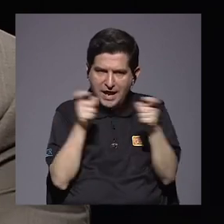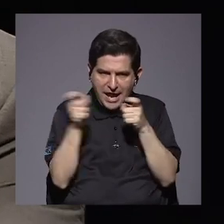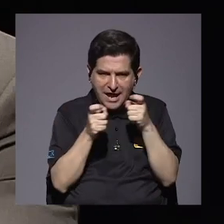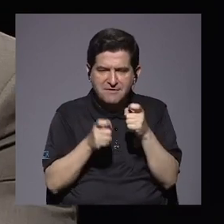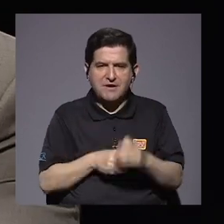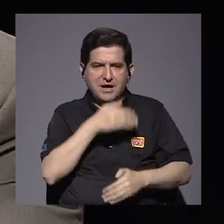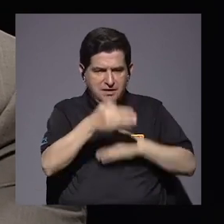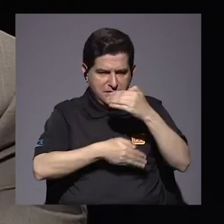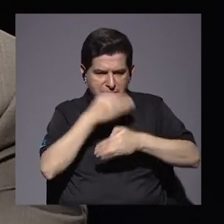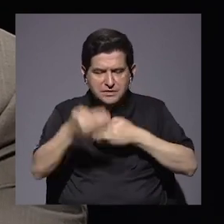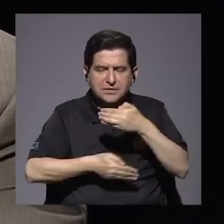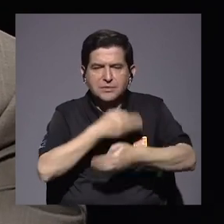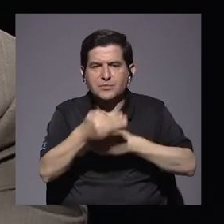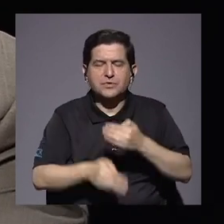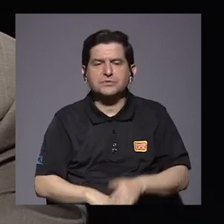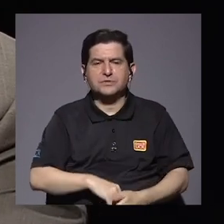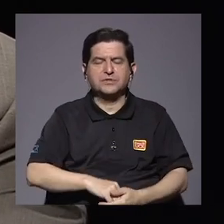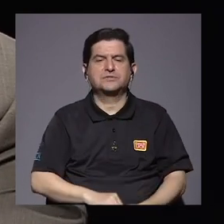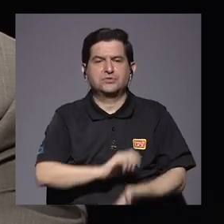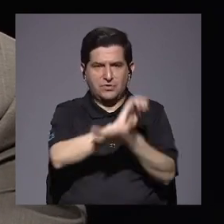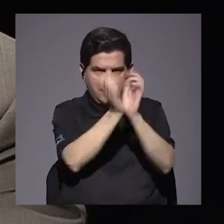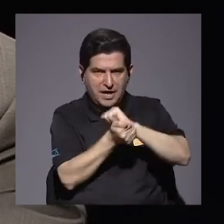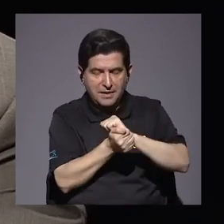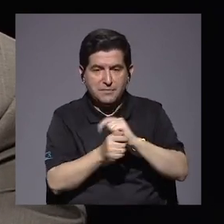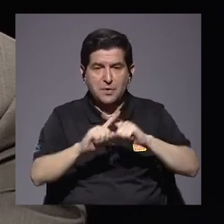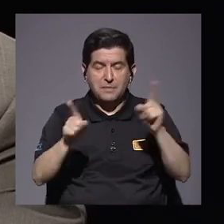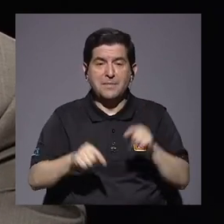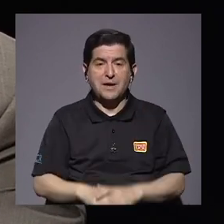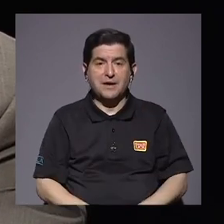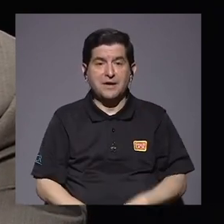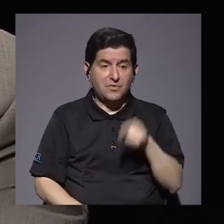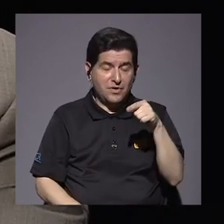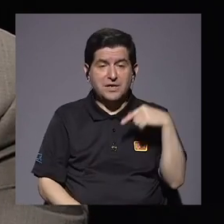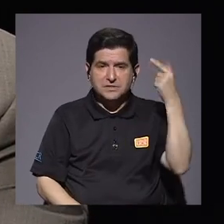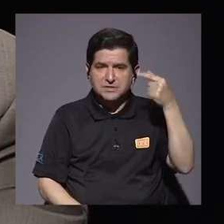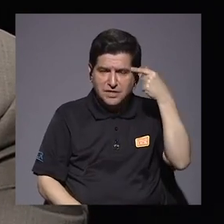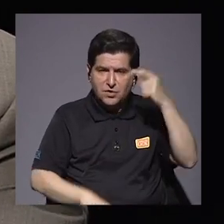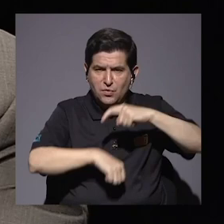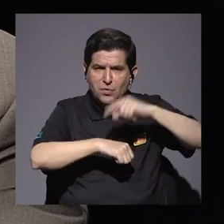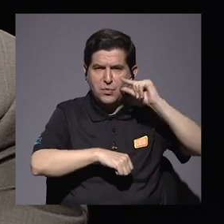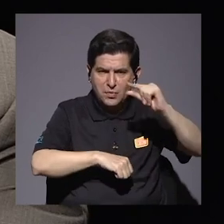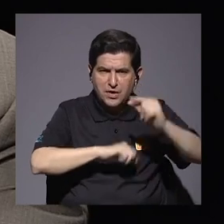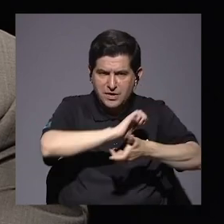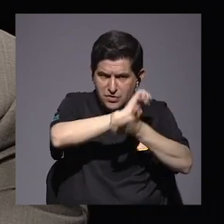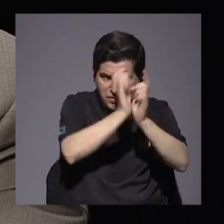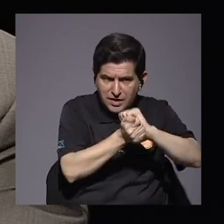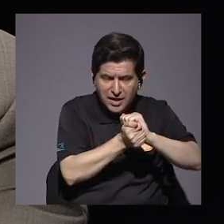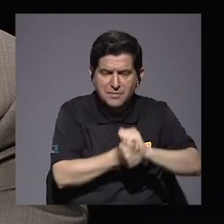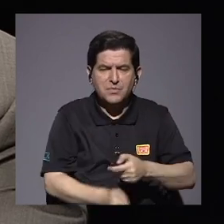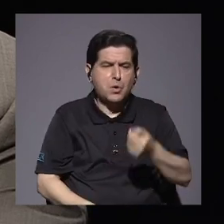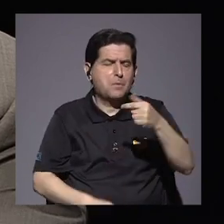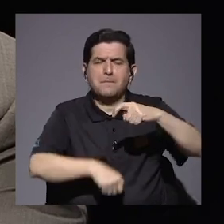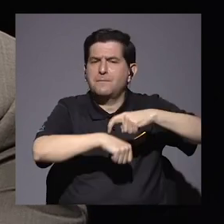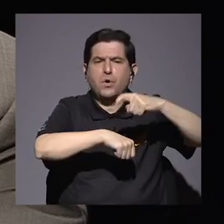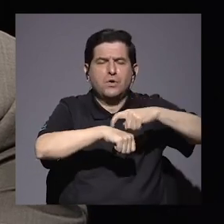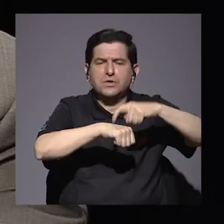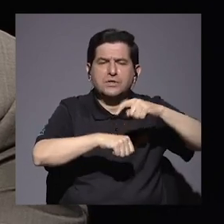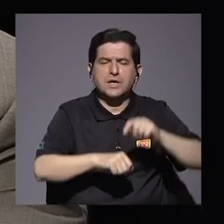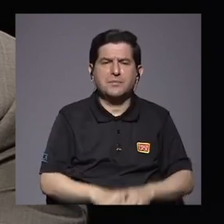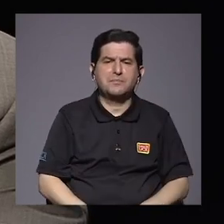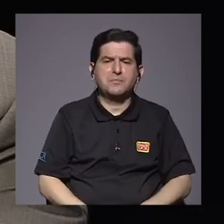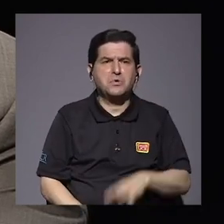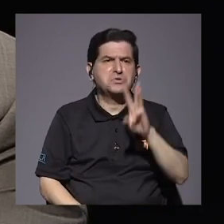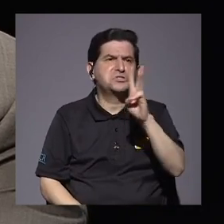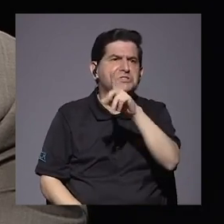administración de transición, lo cierto del caso es que esta administración de transición tiene una visión de corto plazo, una visión